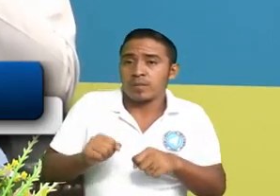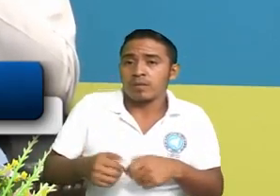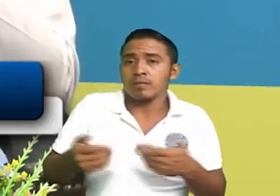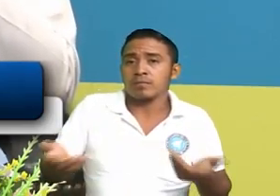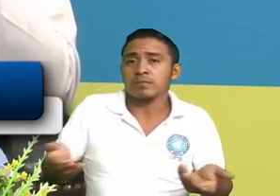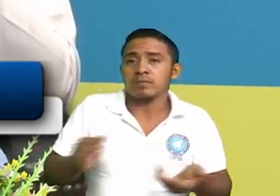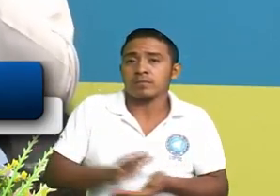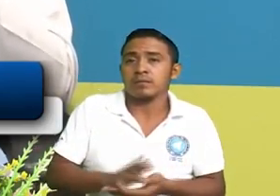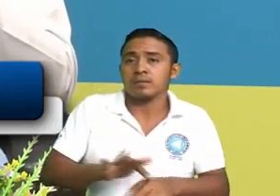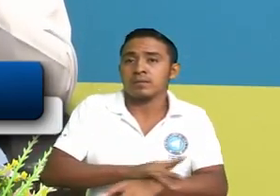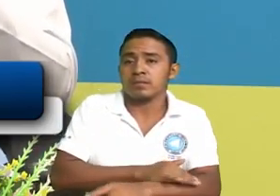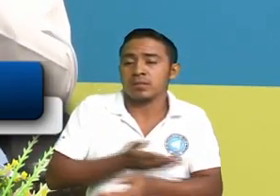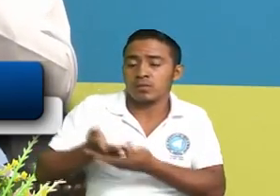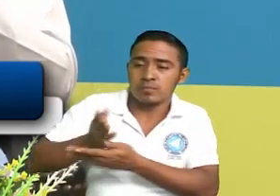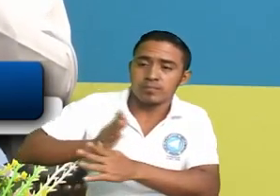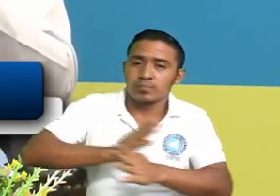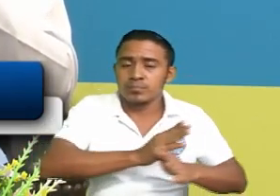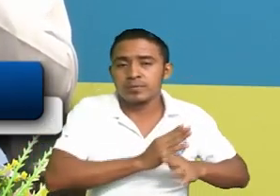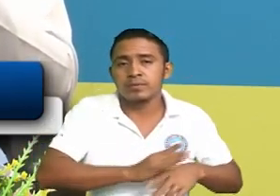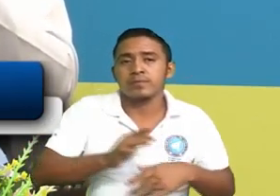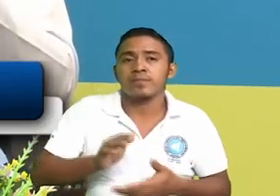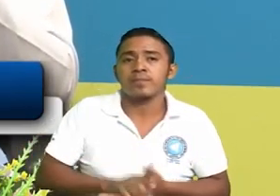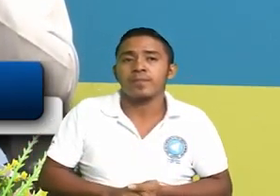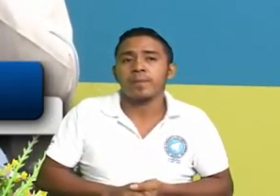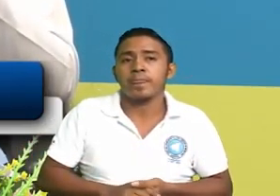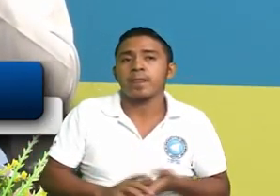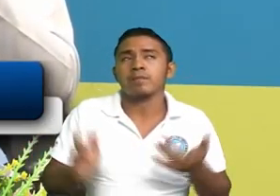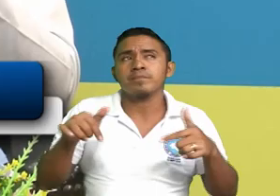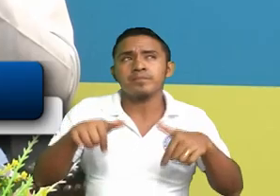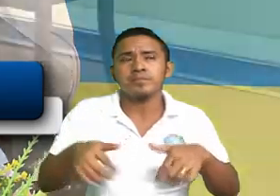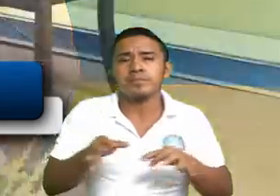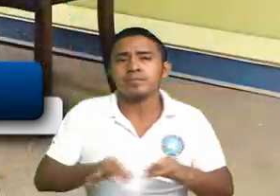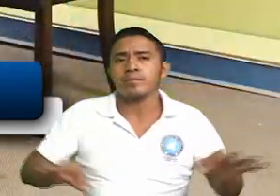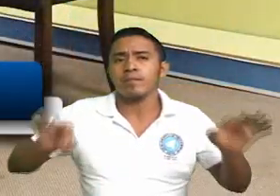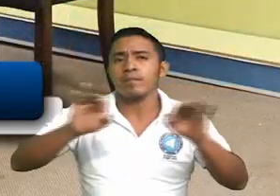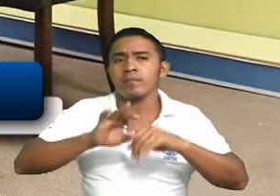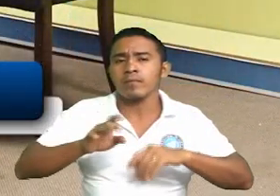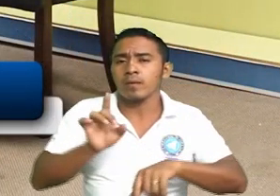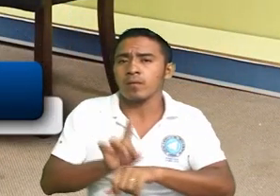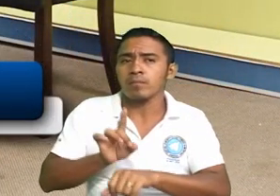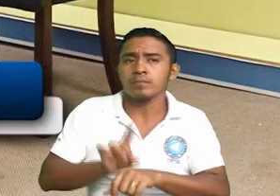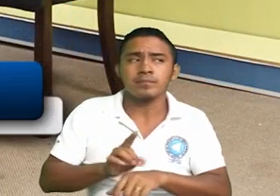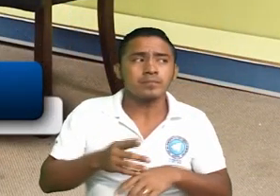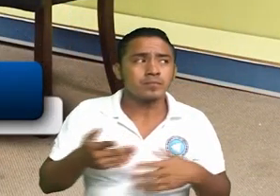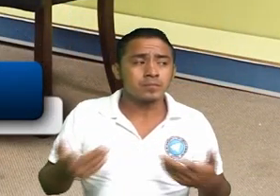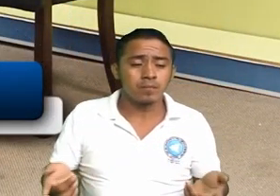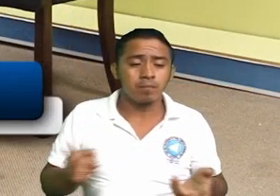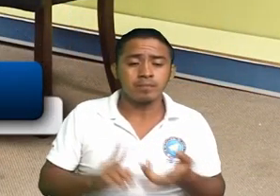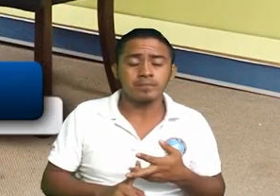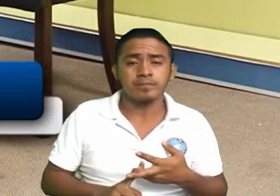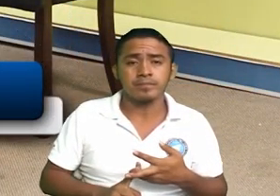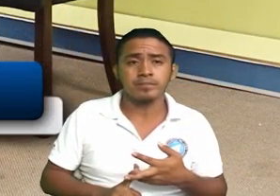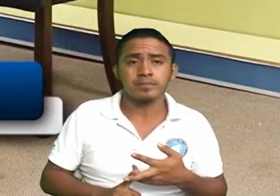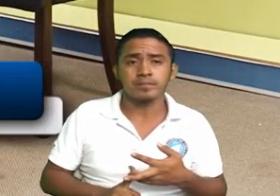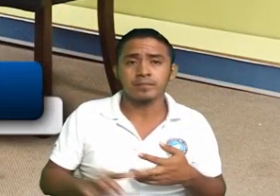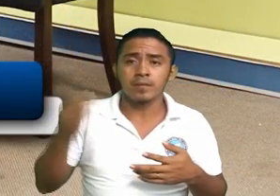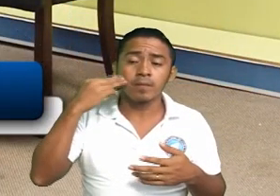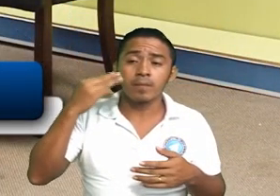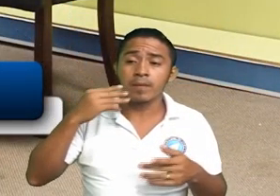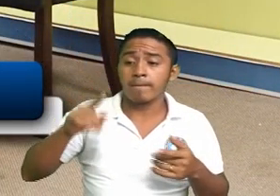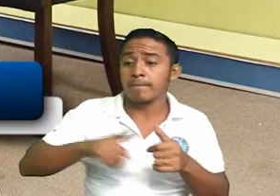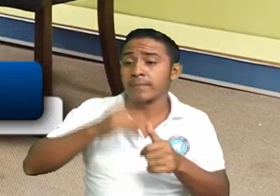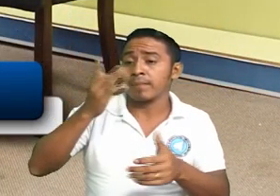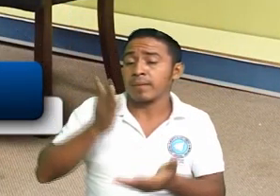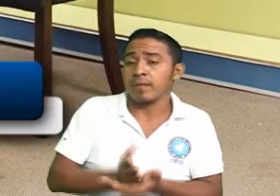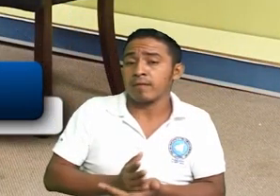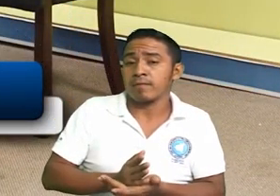vínculo emocional que crea padre-hijo, madre-hijo. Entonces, las mamás sienten que deben de proteger a ese bebé, a como